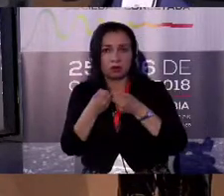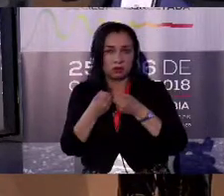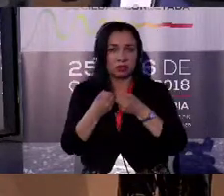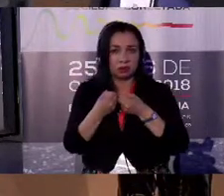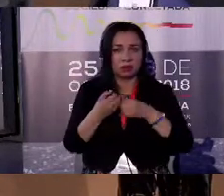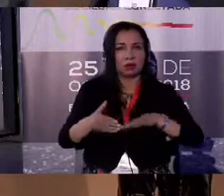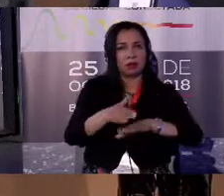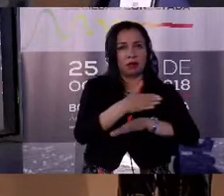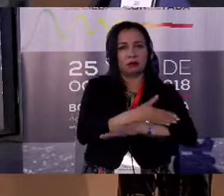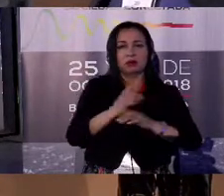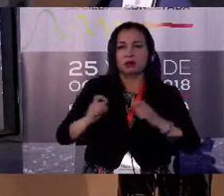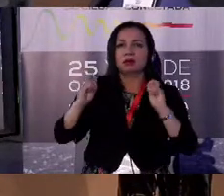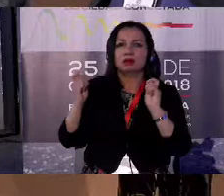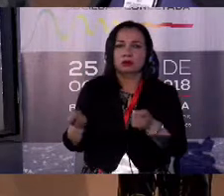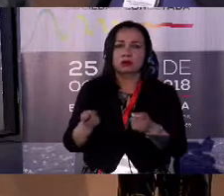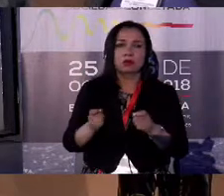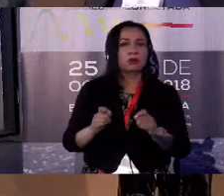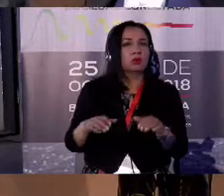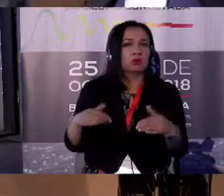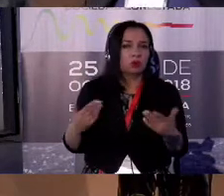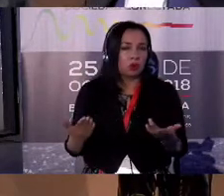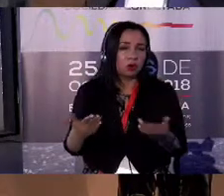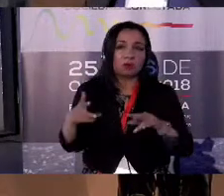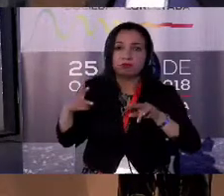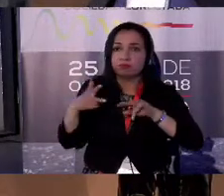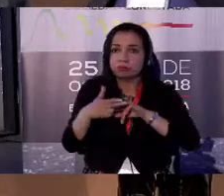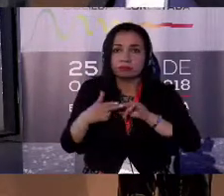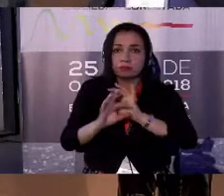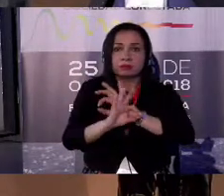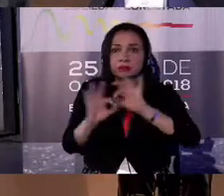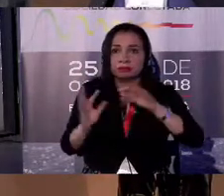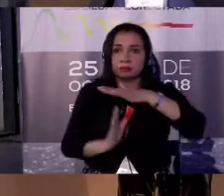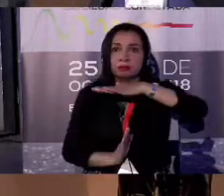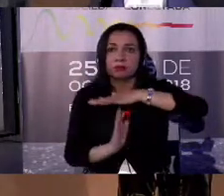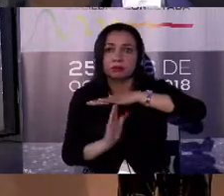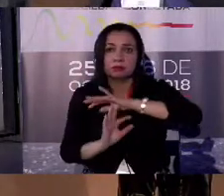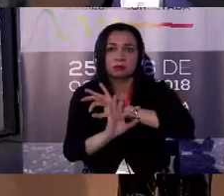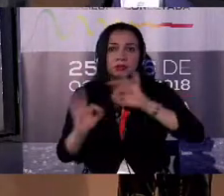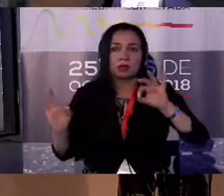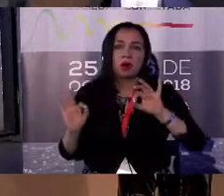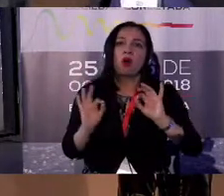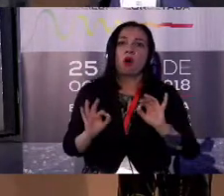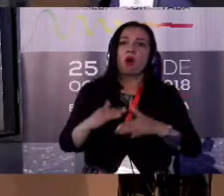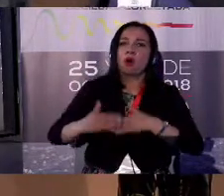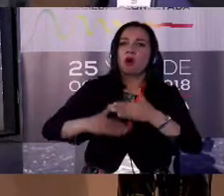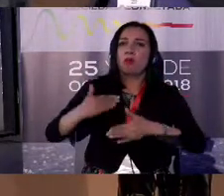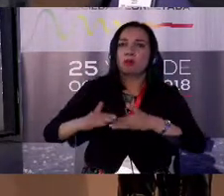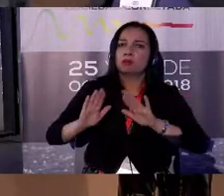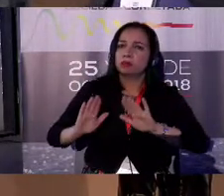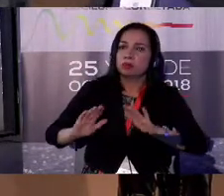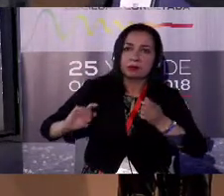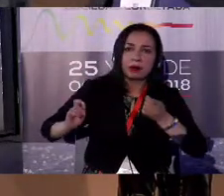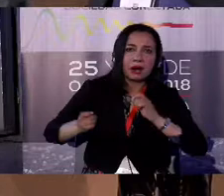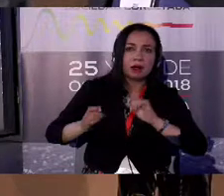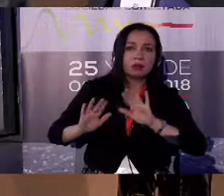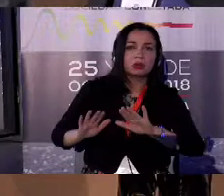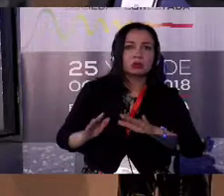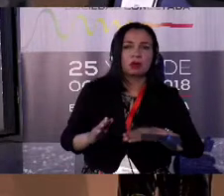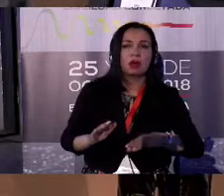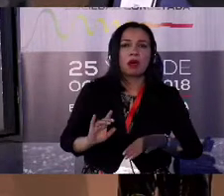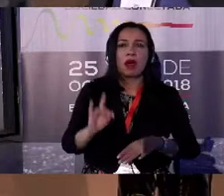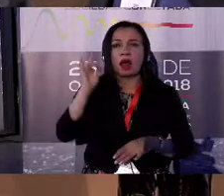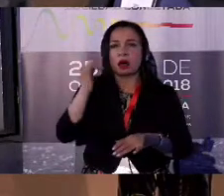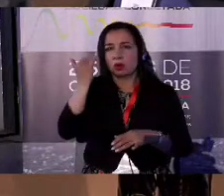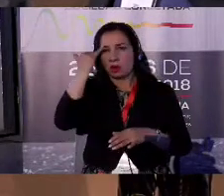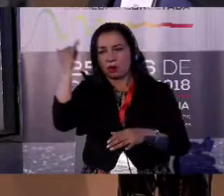otorgadas han sido suspendidas o han entrado a procesos de refarming sin mecanismos que sean muy